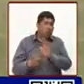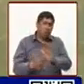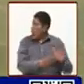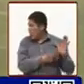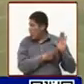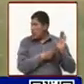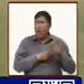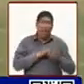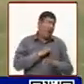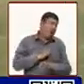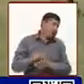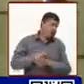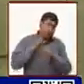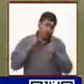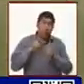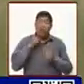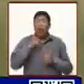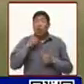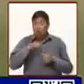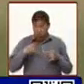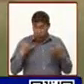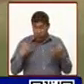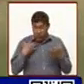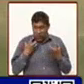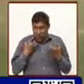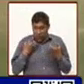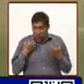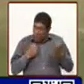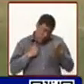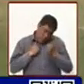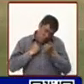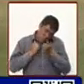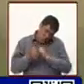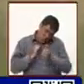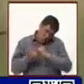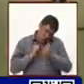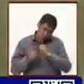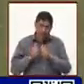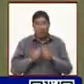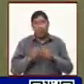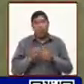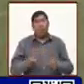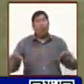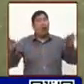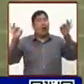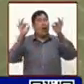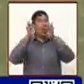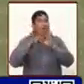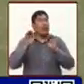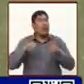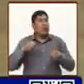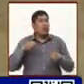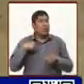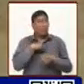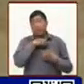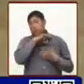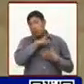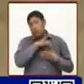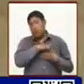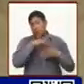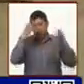Y por supuesto que las chicas, con esta hambre de juego que tienen que tener, es un punto importante donde podemos sacar ventaja de